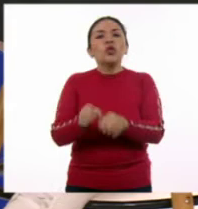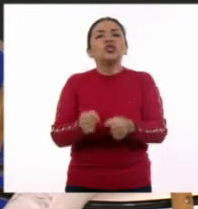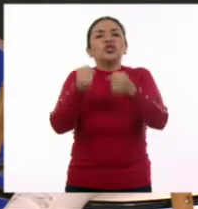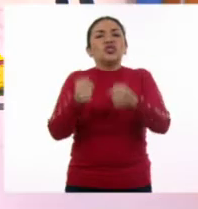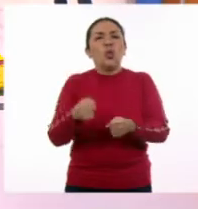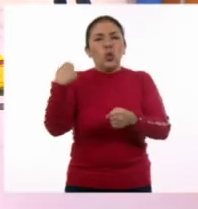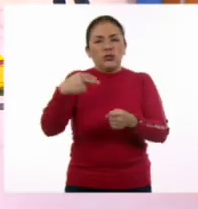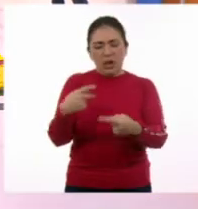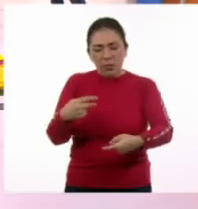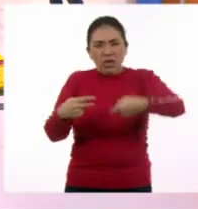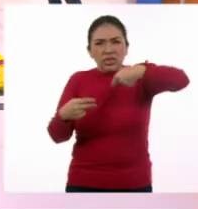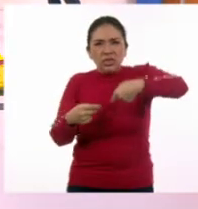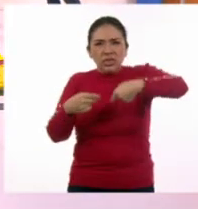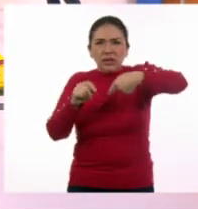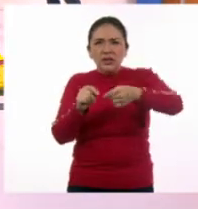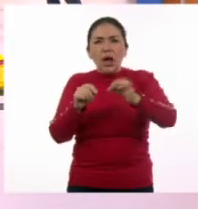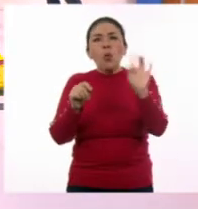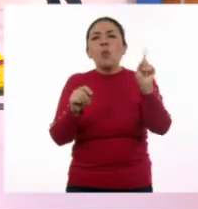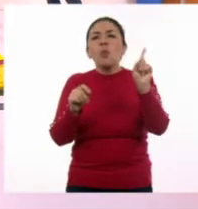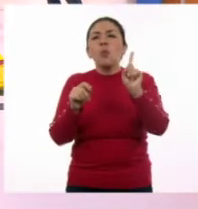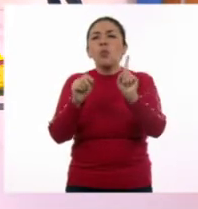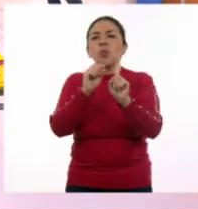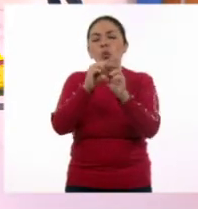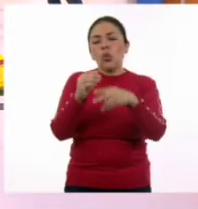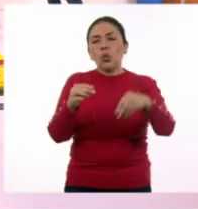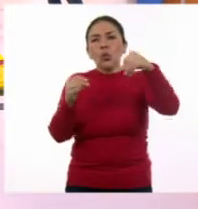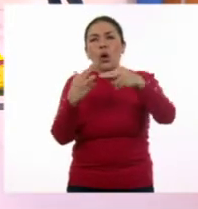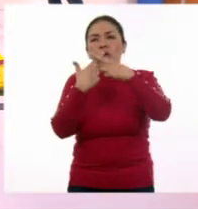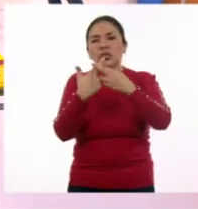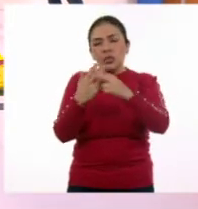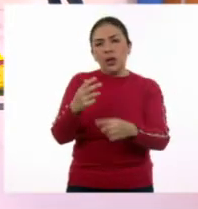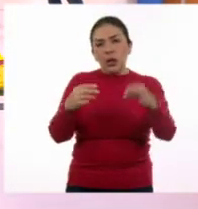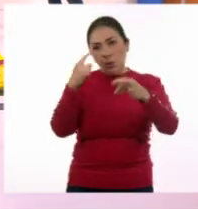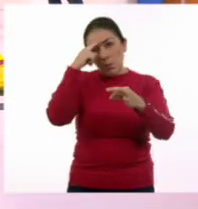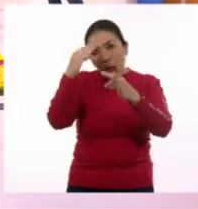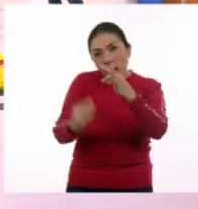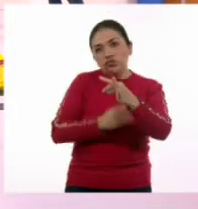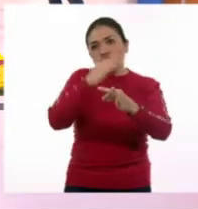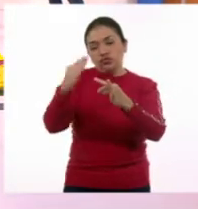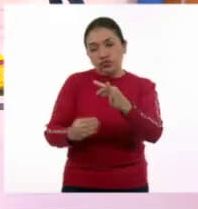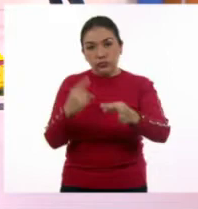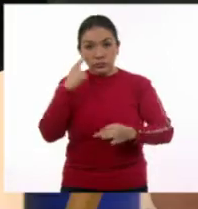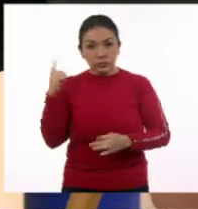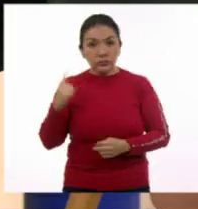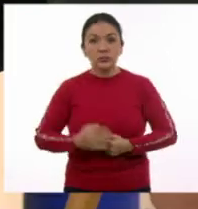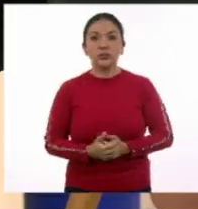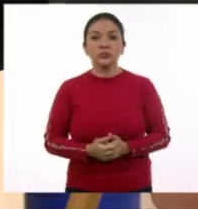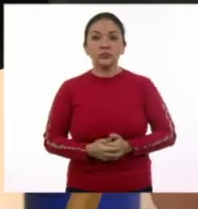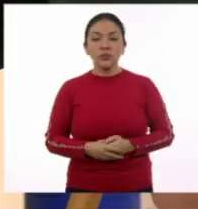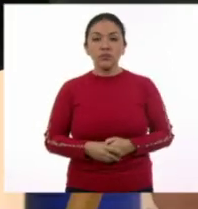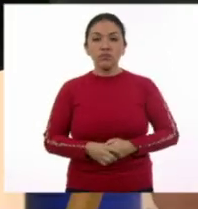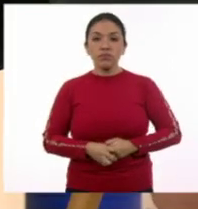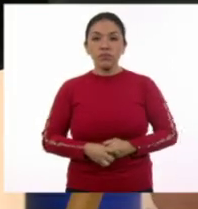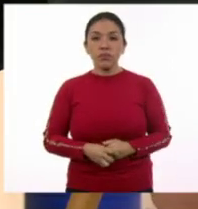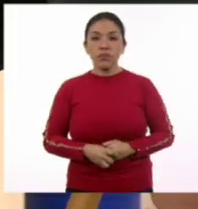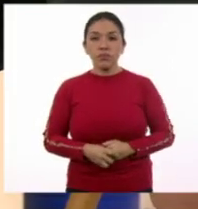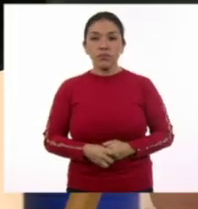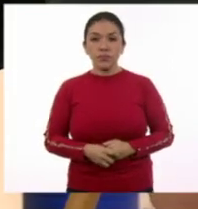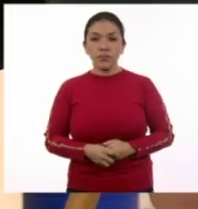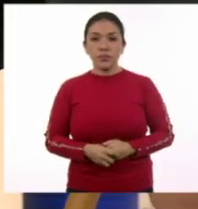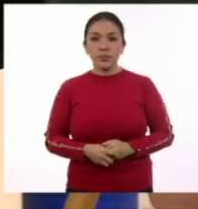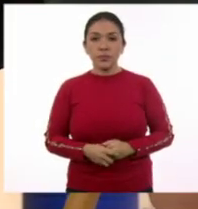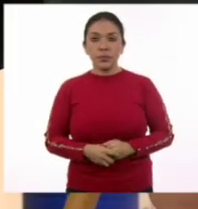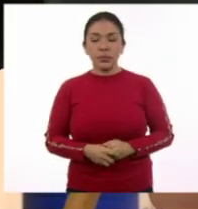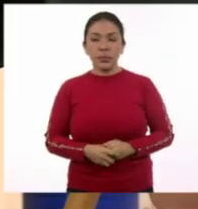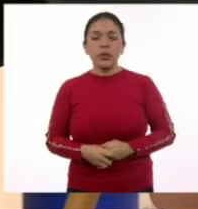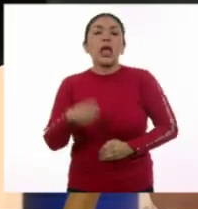llama un apunte de la venda de la sabían y regresamos nuestra venda con esto vamos